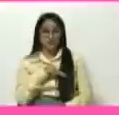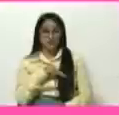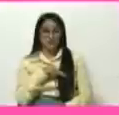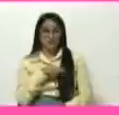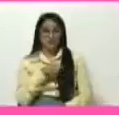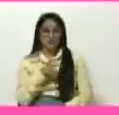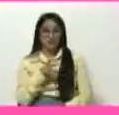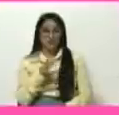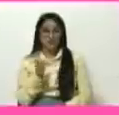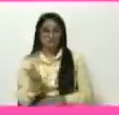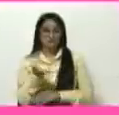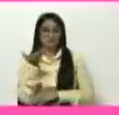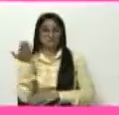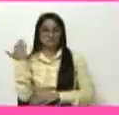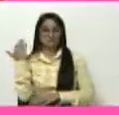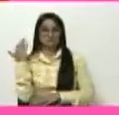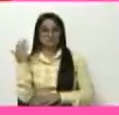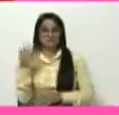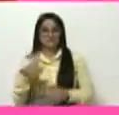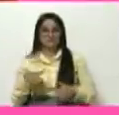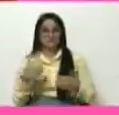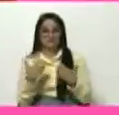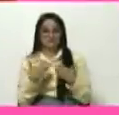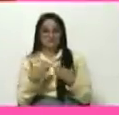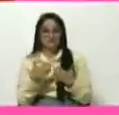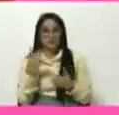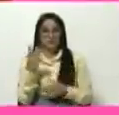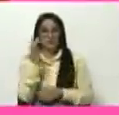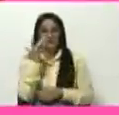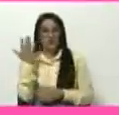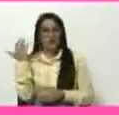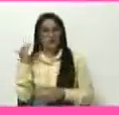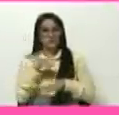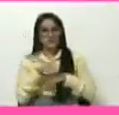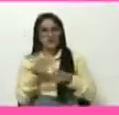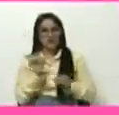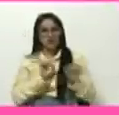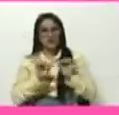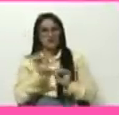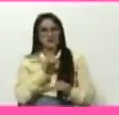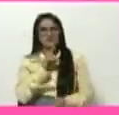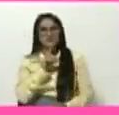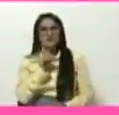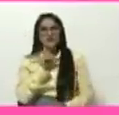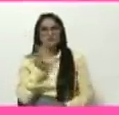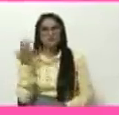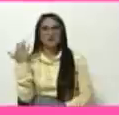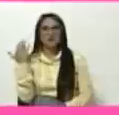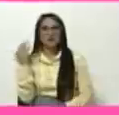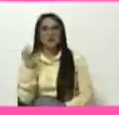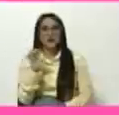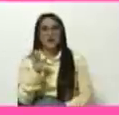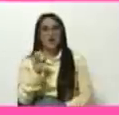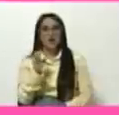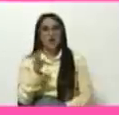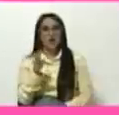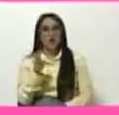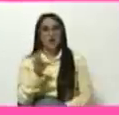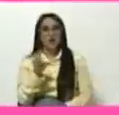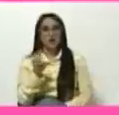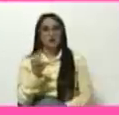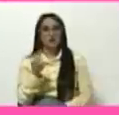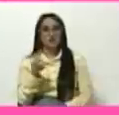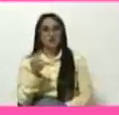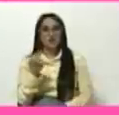nos alzamos el 4 de febrero, salió el que era ministro de la defensa en ese momento, que se llamaba Ochoa Antix, y